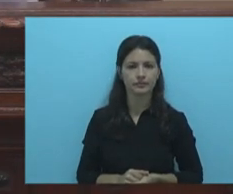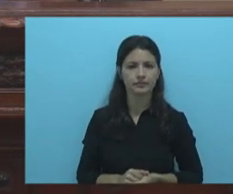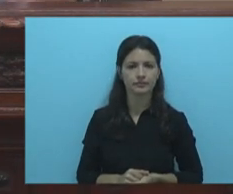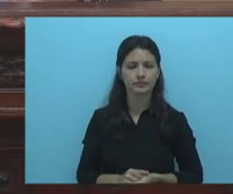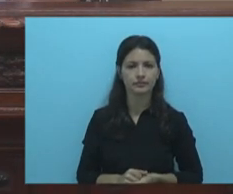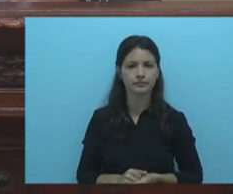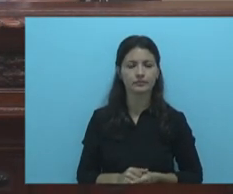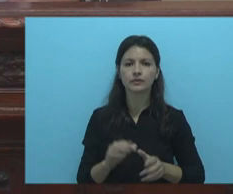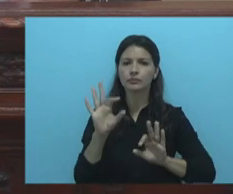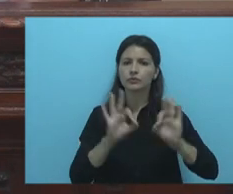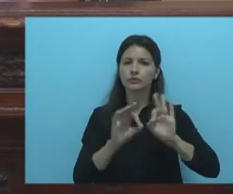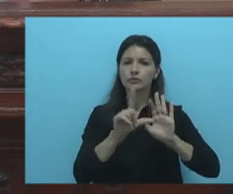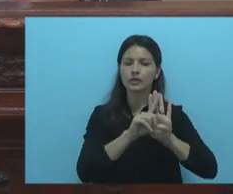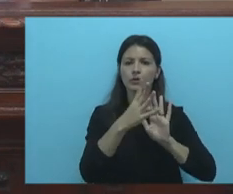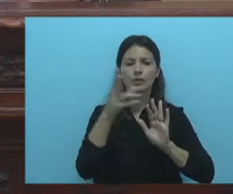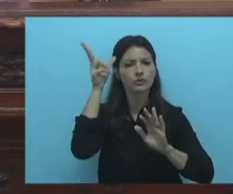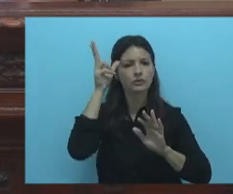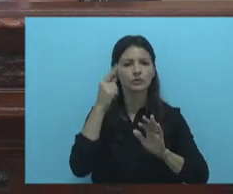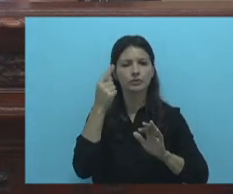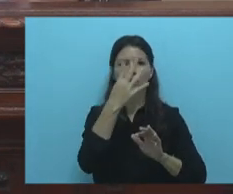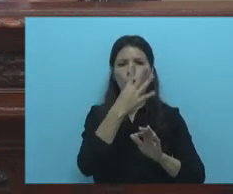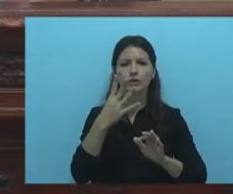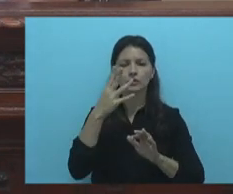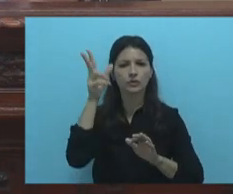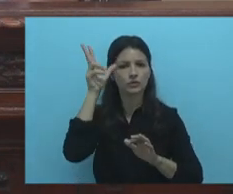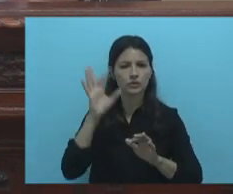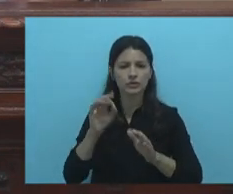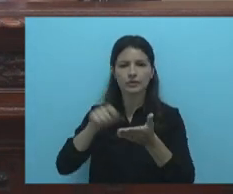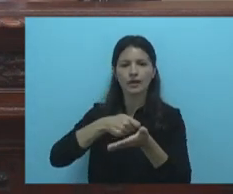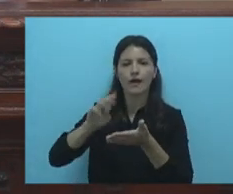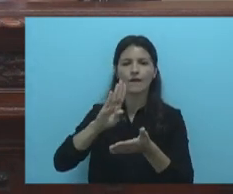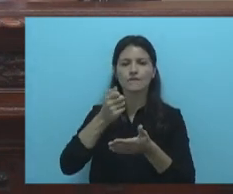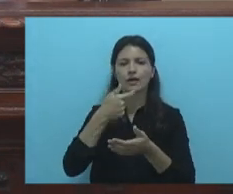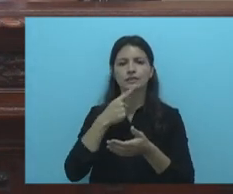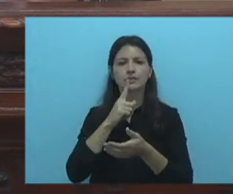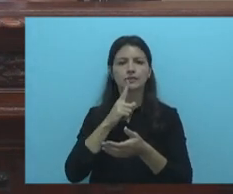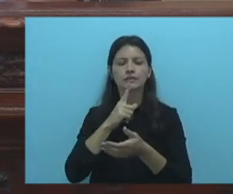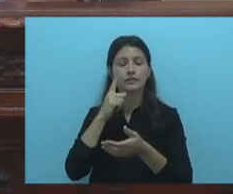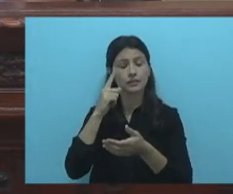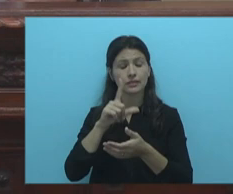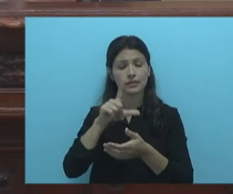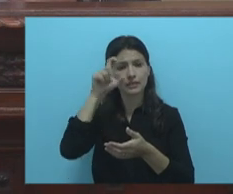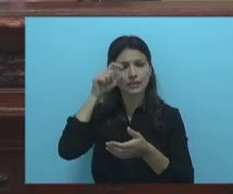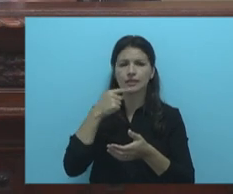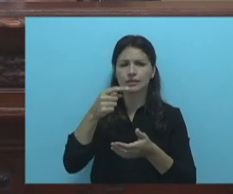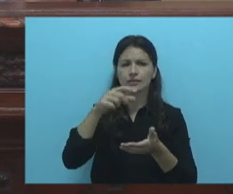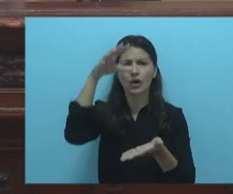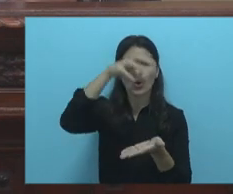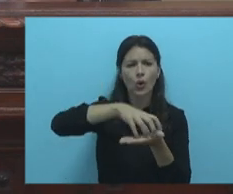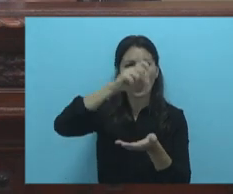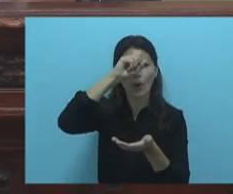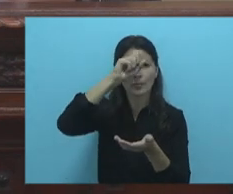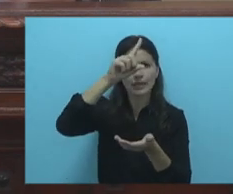Asunto número 3 es el proyecto de ley 48.480 del diputado Basile, por el cual se establece en todos los hospitales y centros de salud